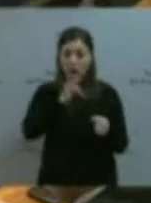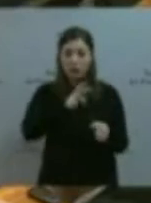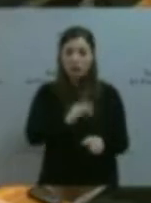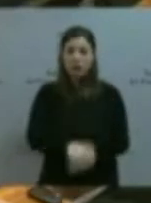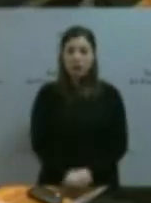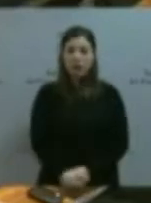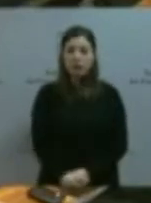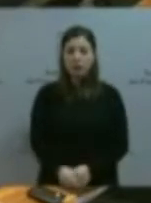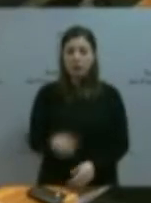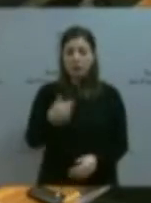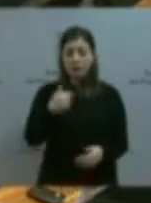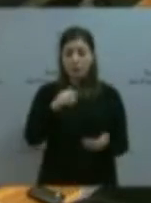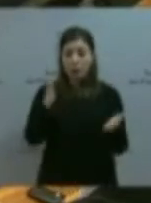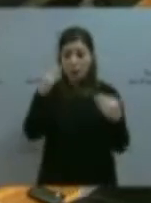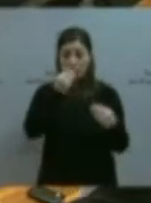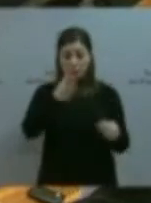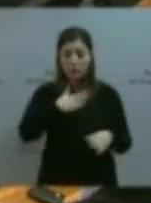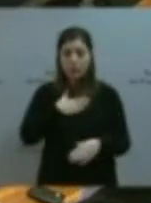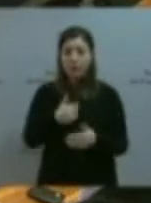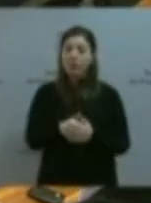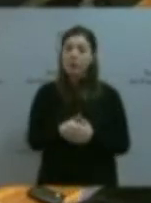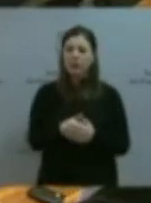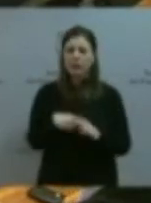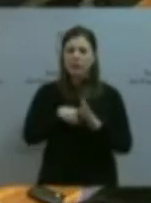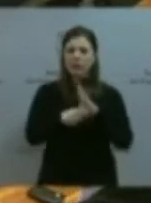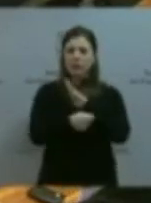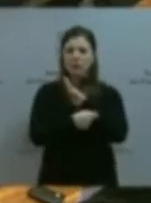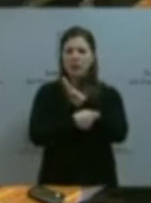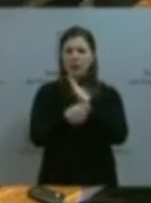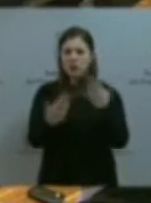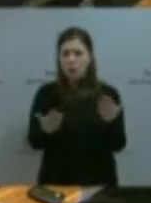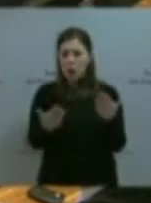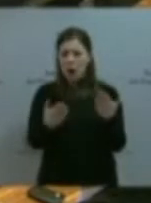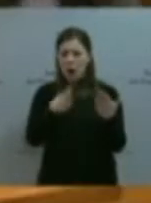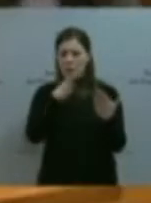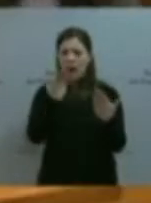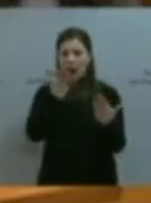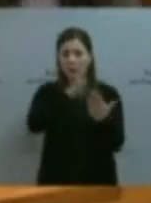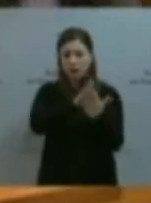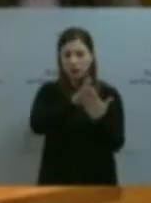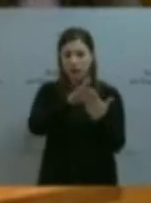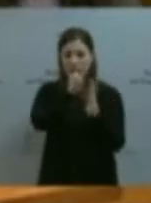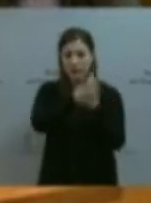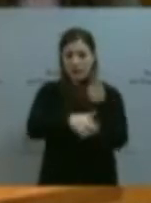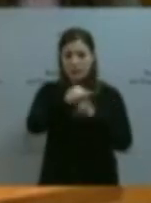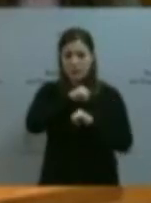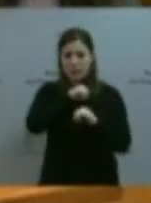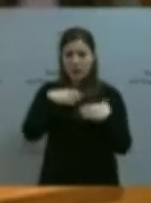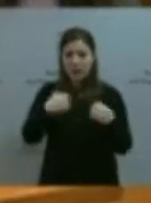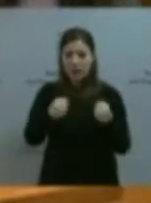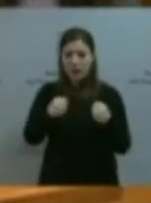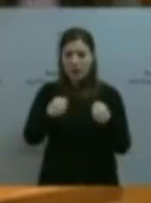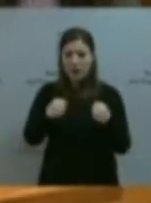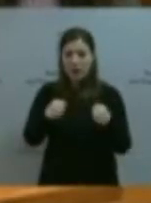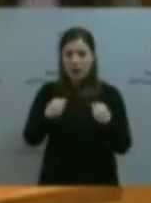¿Qué medidas va a tomar para afrontar las listas de espera en la sanidad asturiana, en especial en los centros de atención continuada y en las consultas especialistas y operaciones